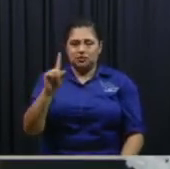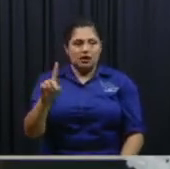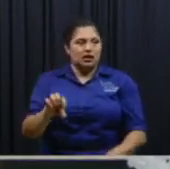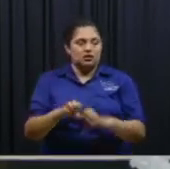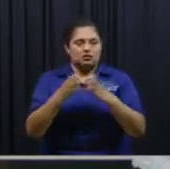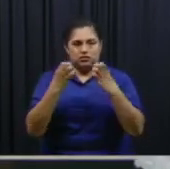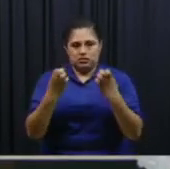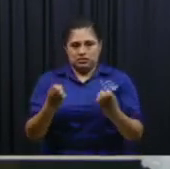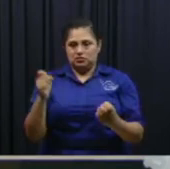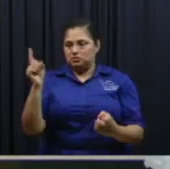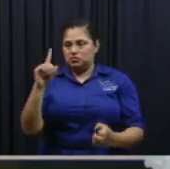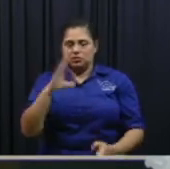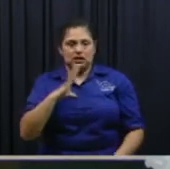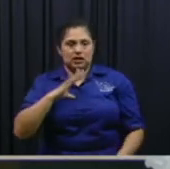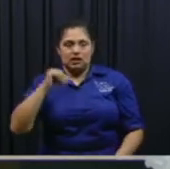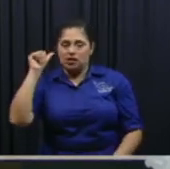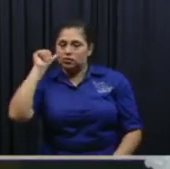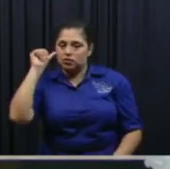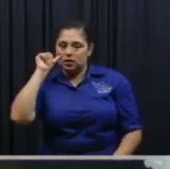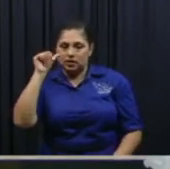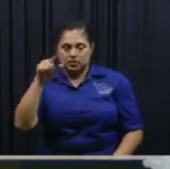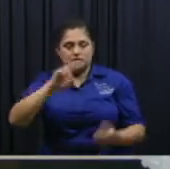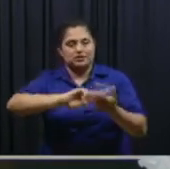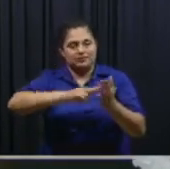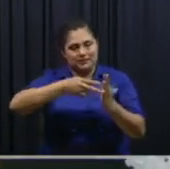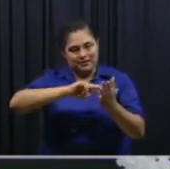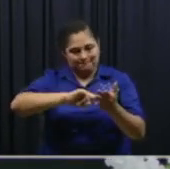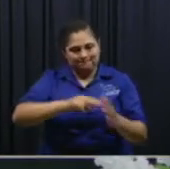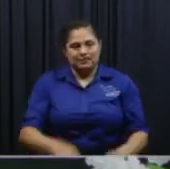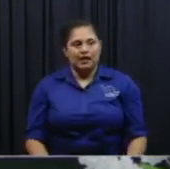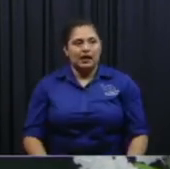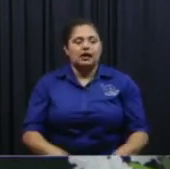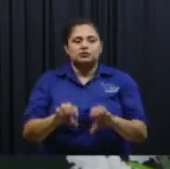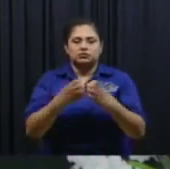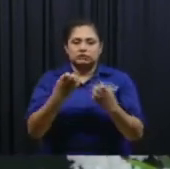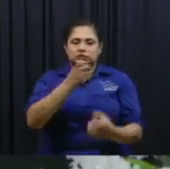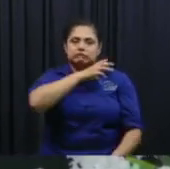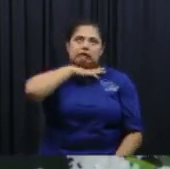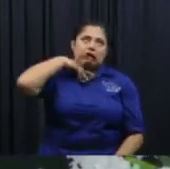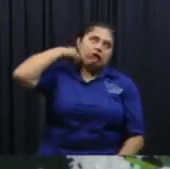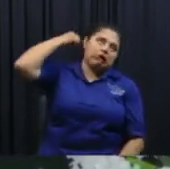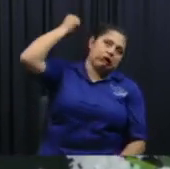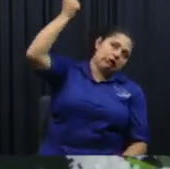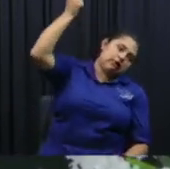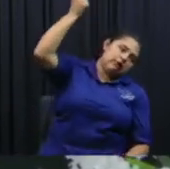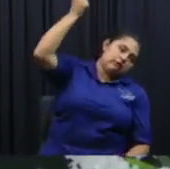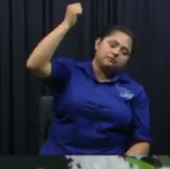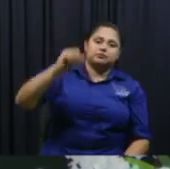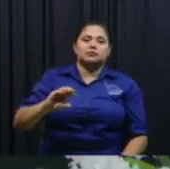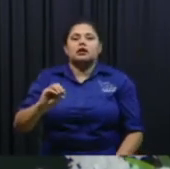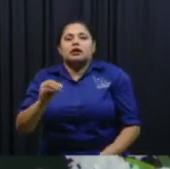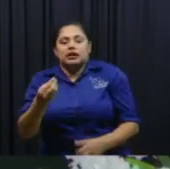estrellas errantes Eso significa va entonces ahorcarse qué significa